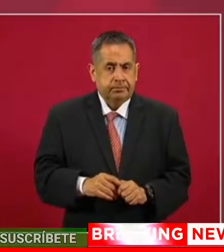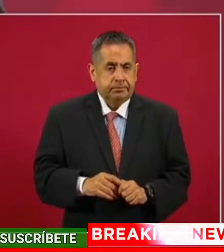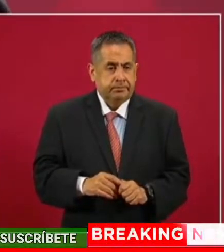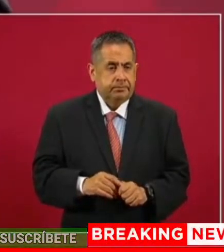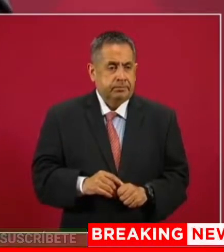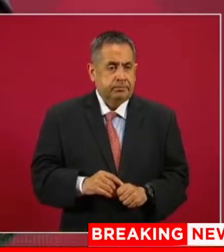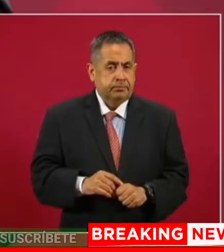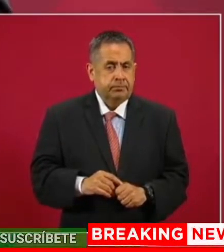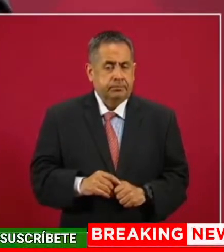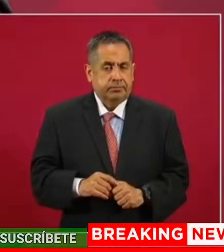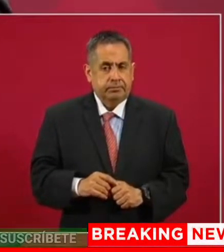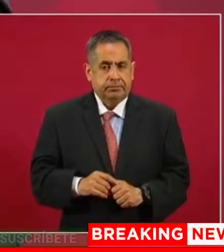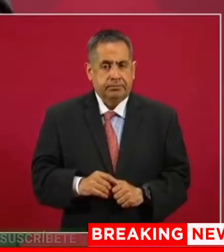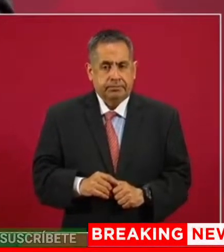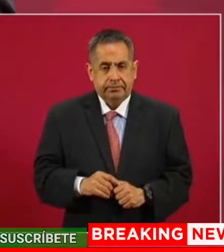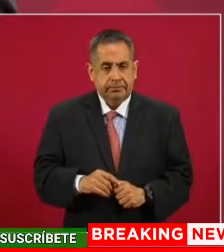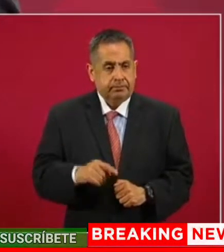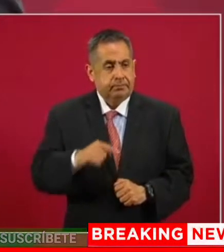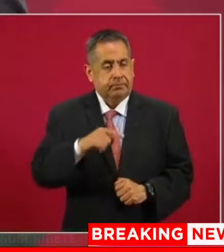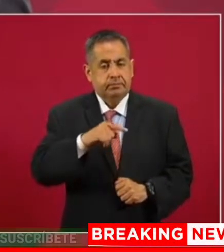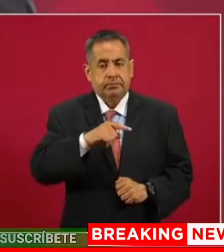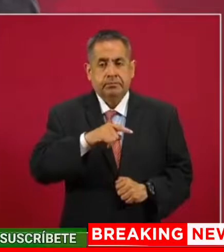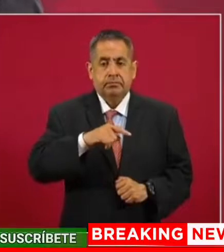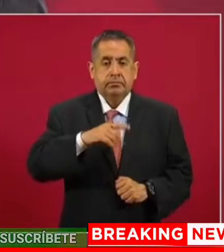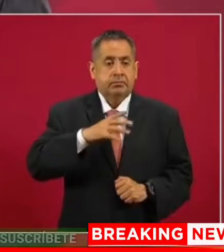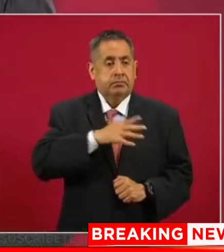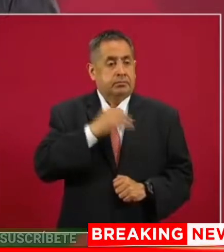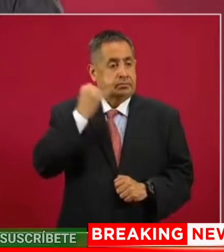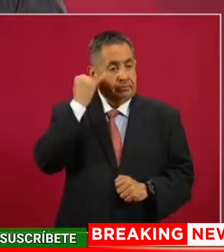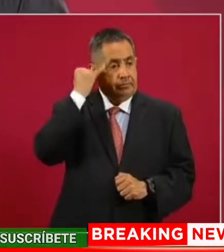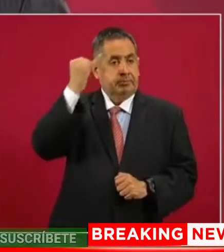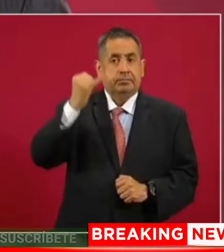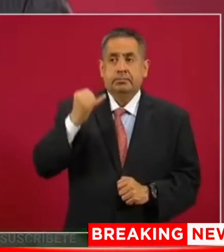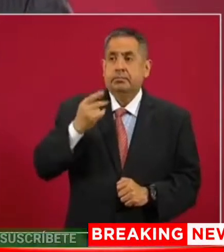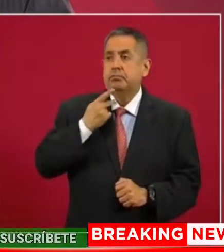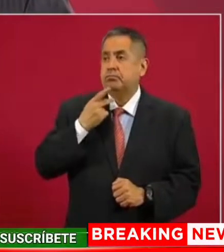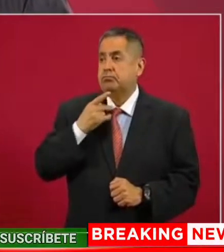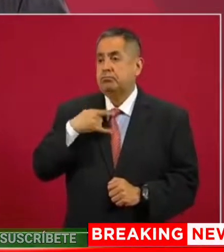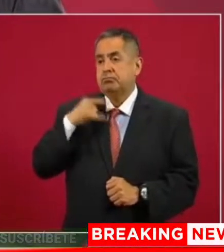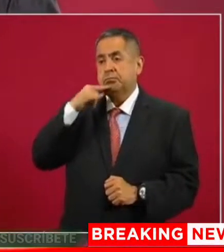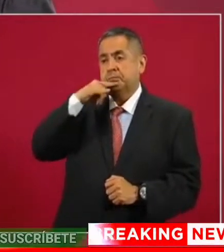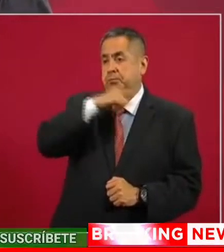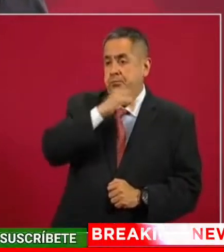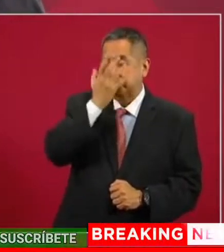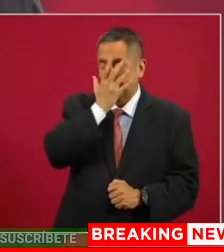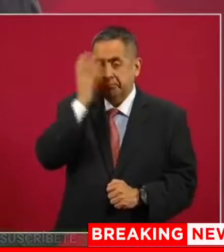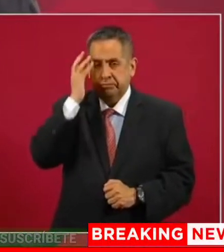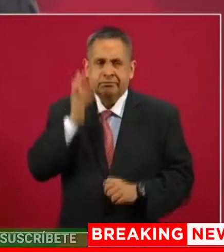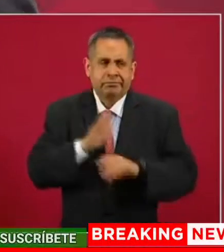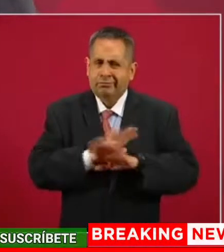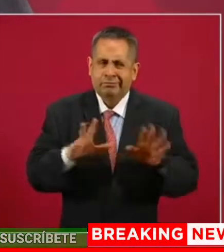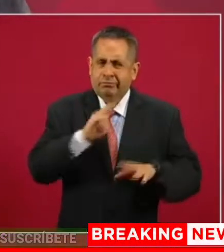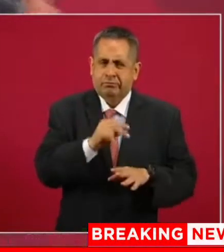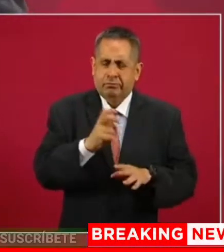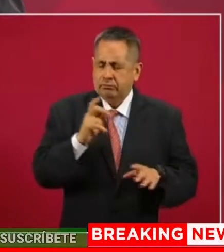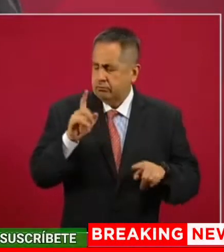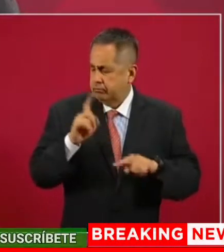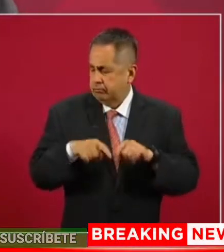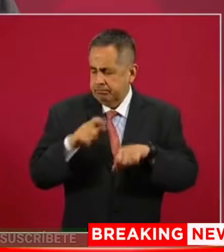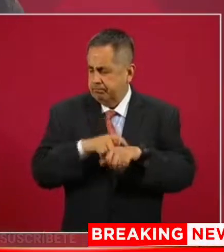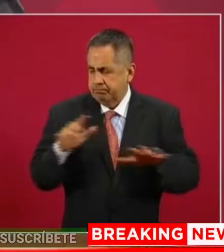imperar como doctrina política la hipocresía, son otros tiempos, pues